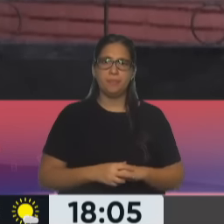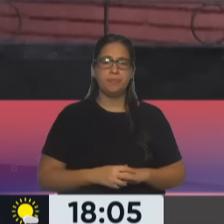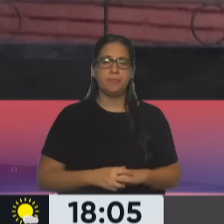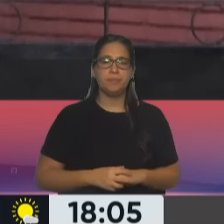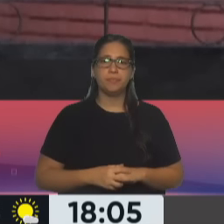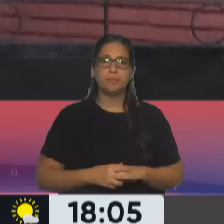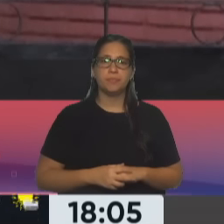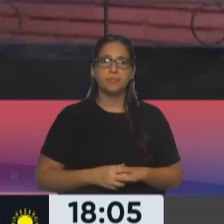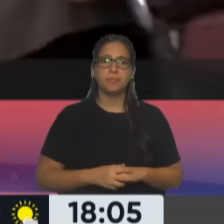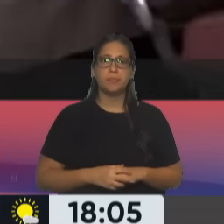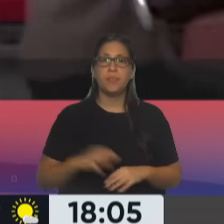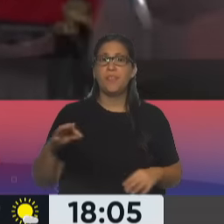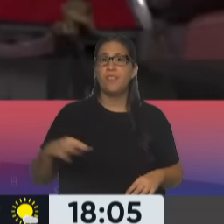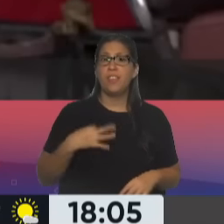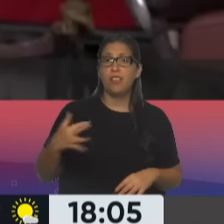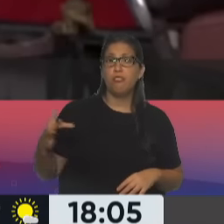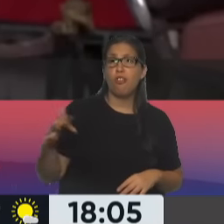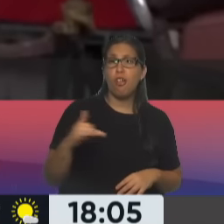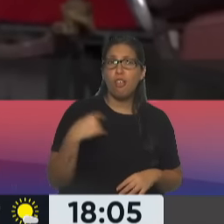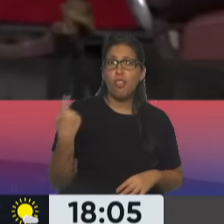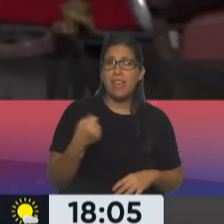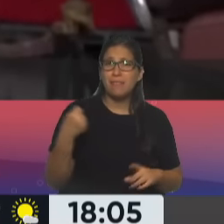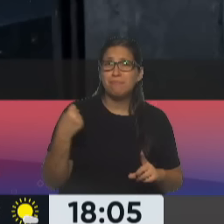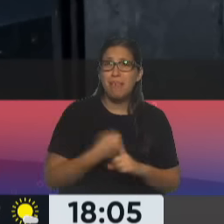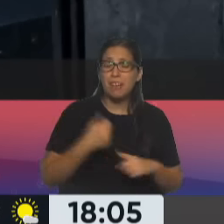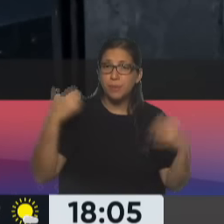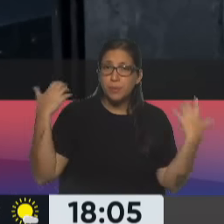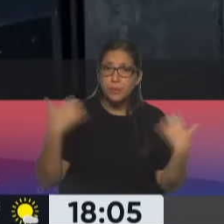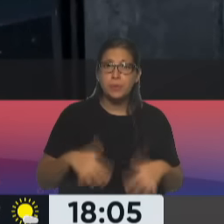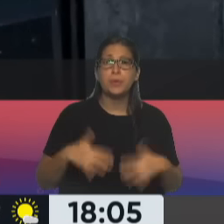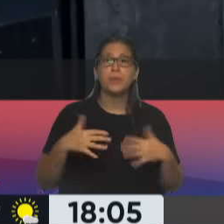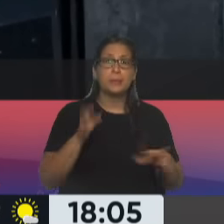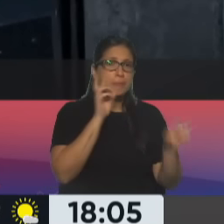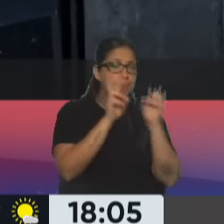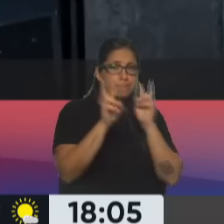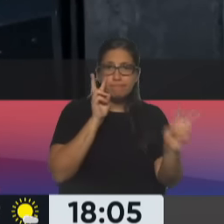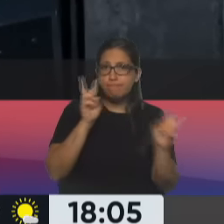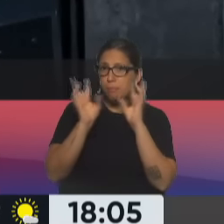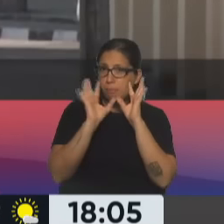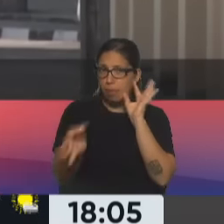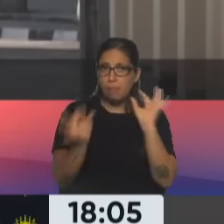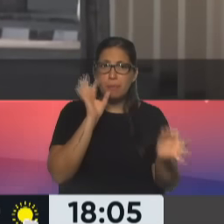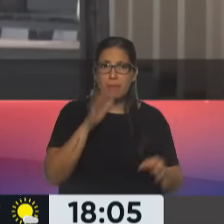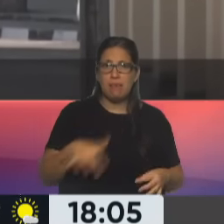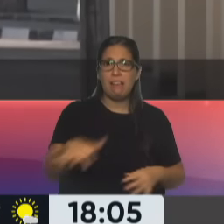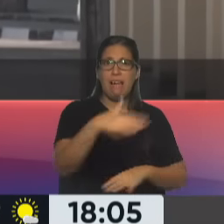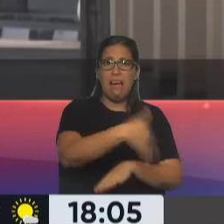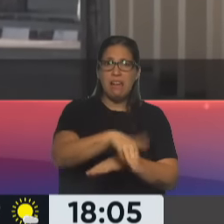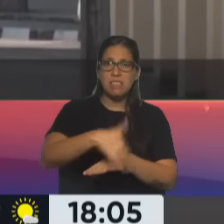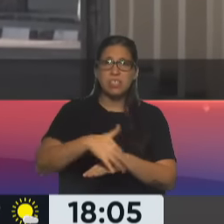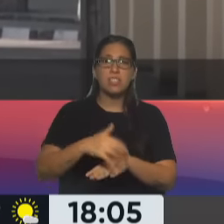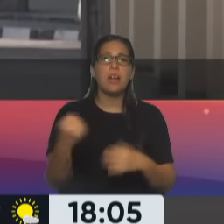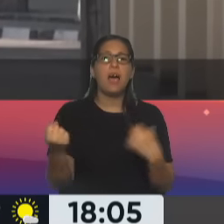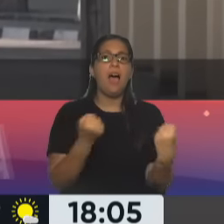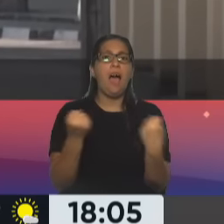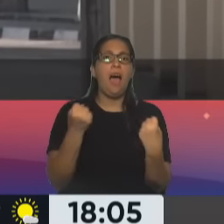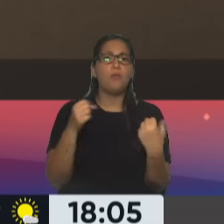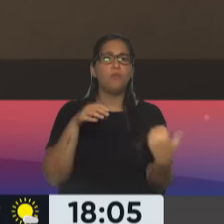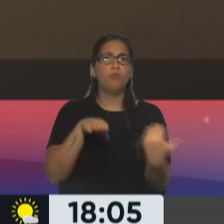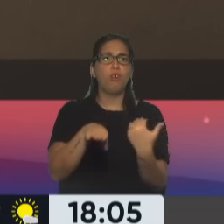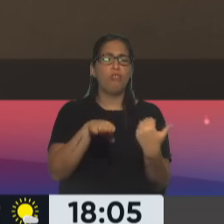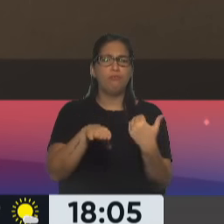El impacto en la vida cotidiana de Cuba es notable y perceptible en las calles. Disminuyó la circulación de vehículos